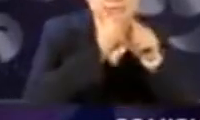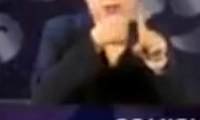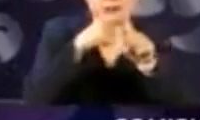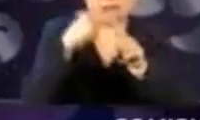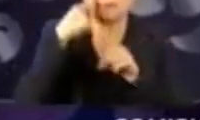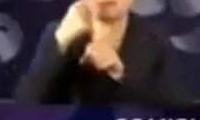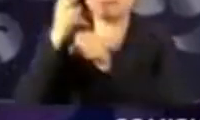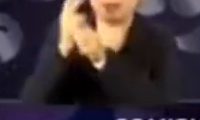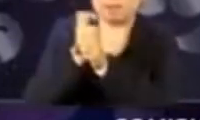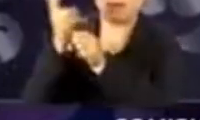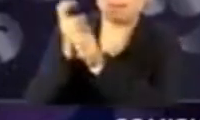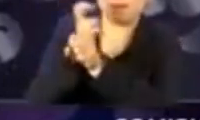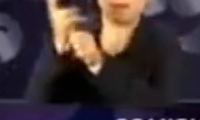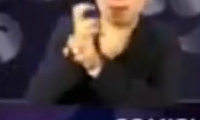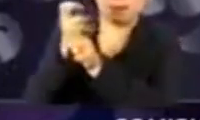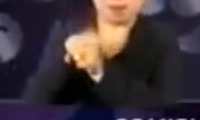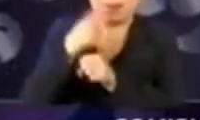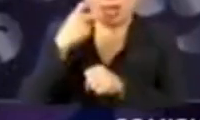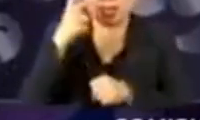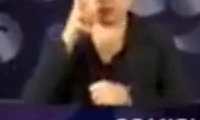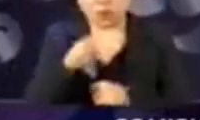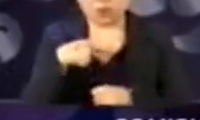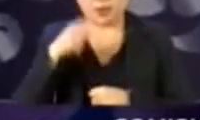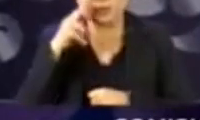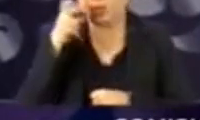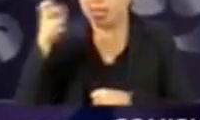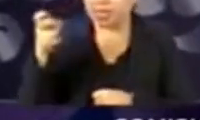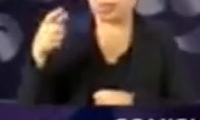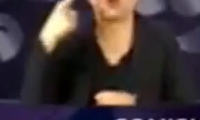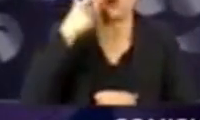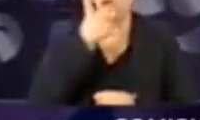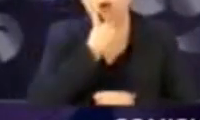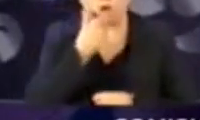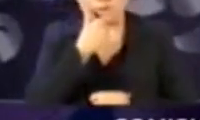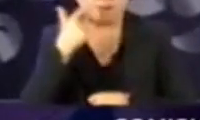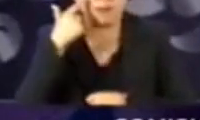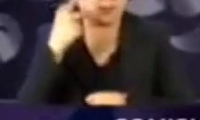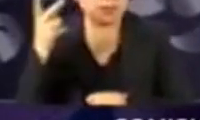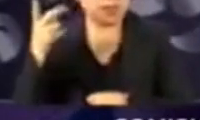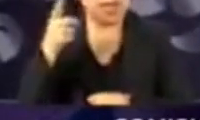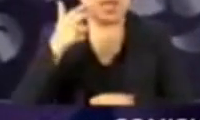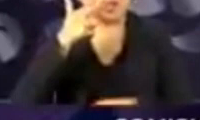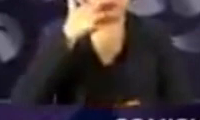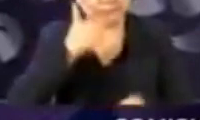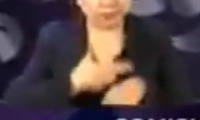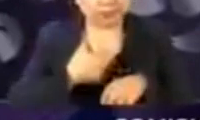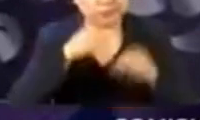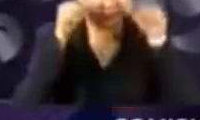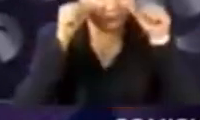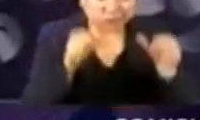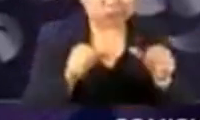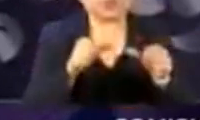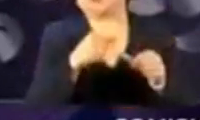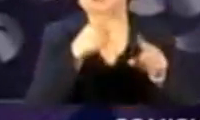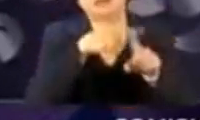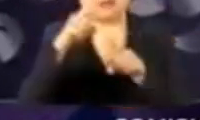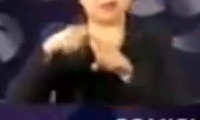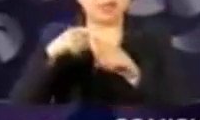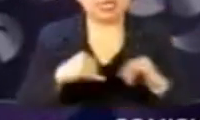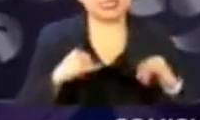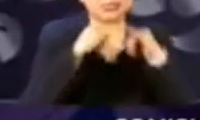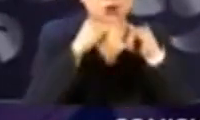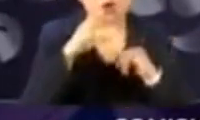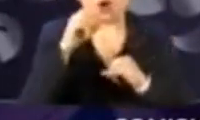a su vespertina. Ha ido la del Instituto de la Mujer, CONAVIM, ha ido CONAPRED. Por favor,